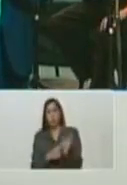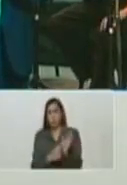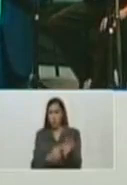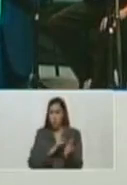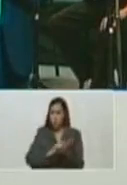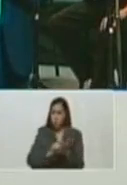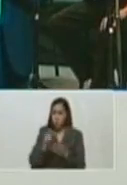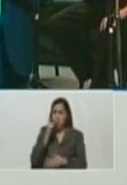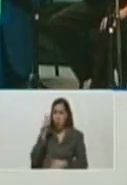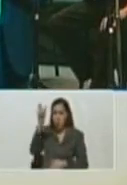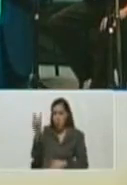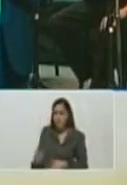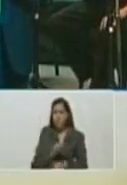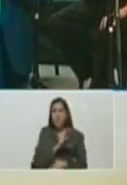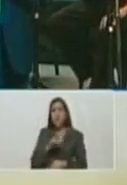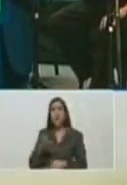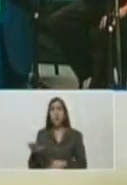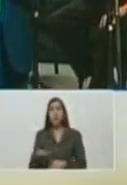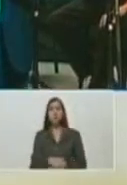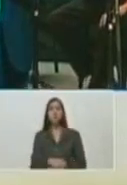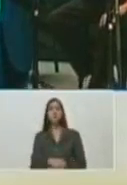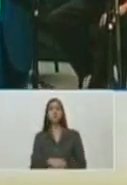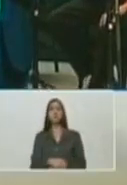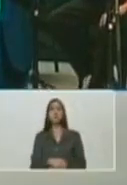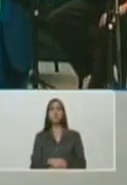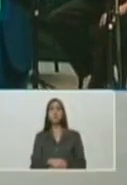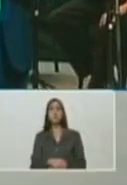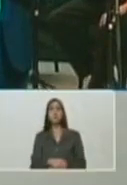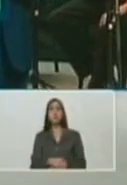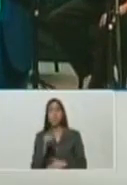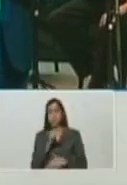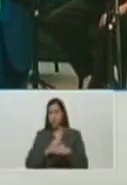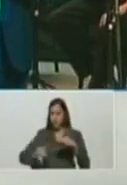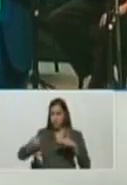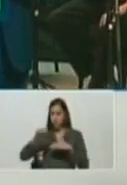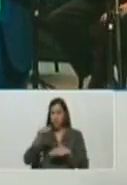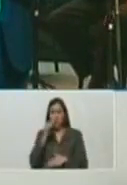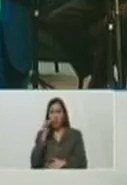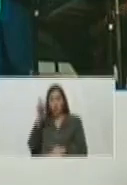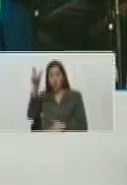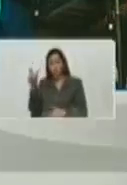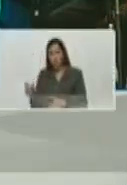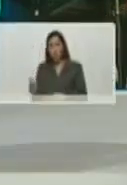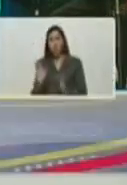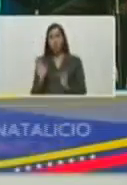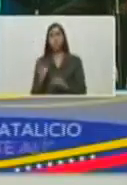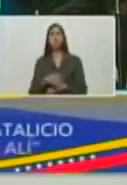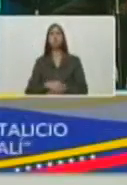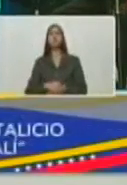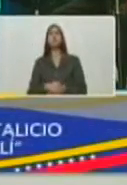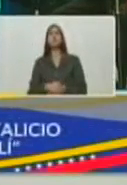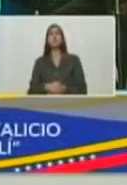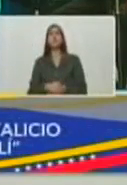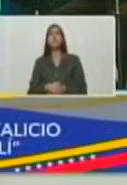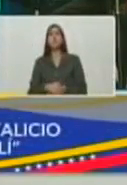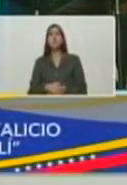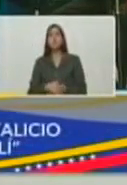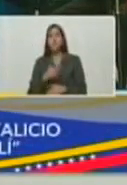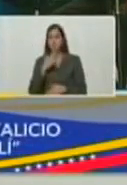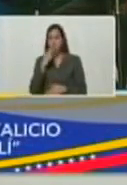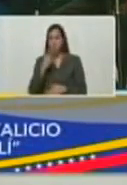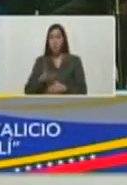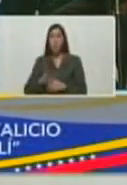Amílcar Figueroa, el gran Amílcar. Huele a pólvora Amílcar Figueroa siempre.